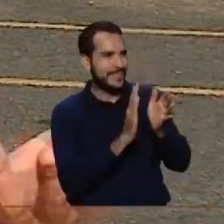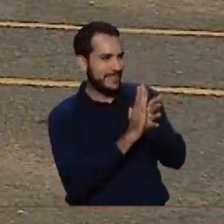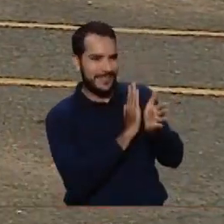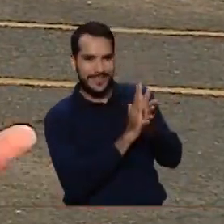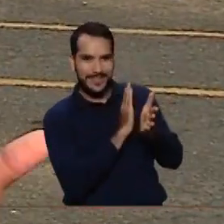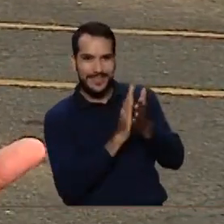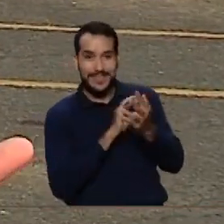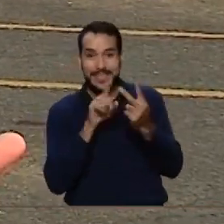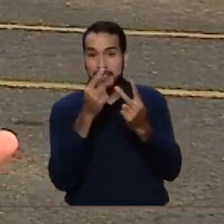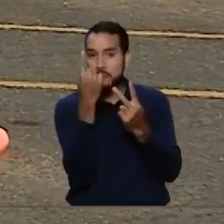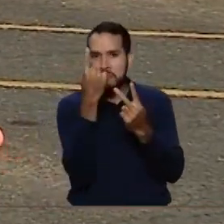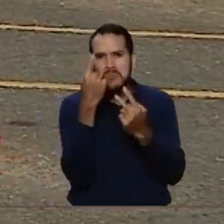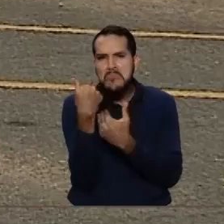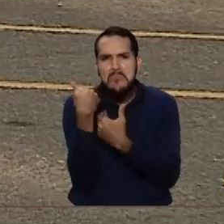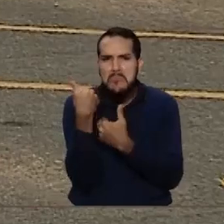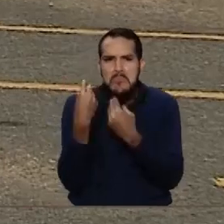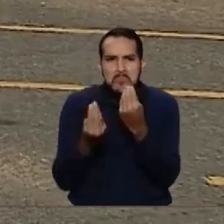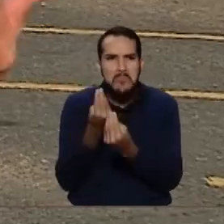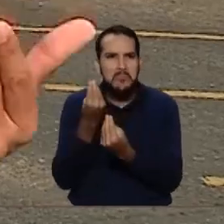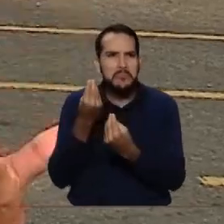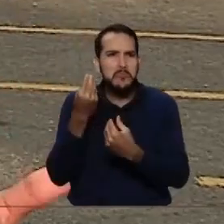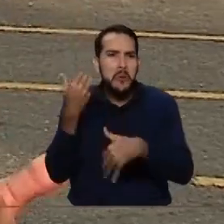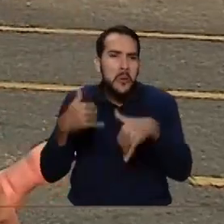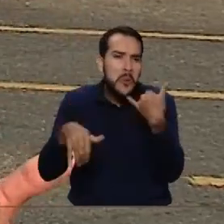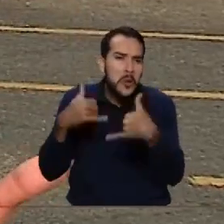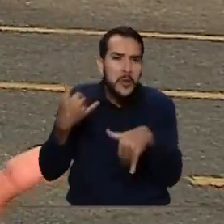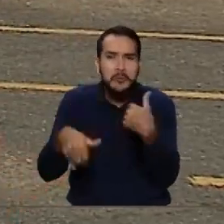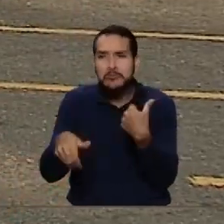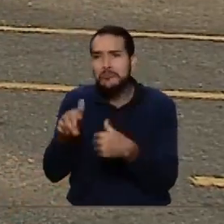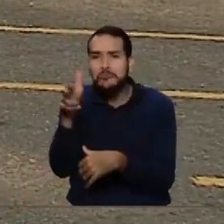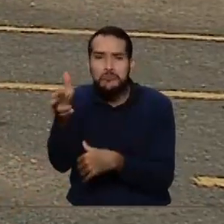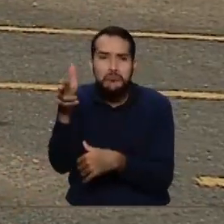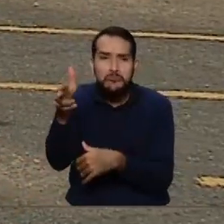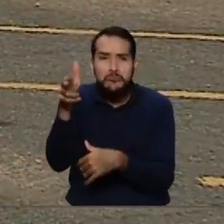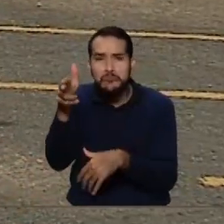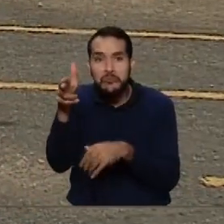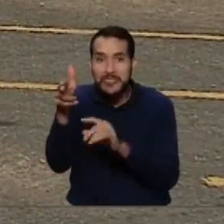a convertir esas armas traumáticas en armas de